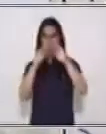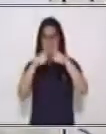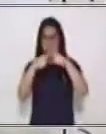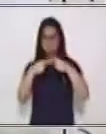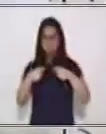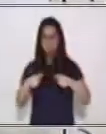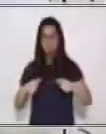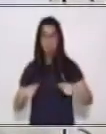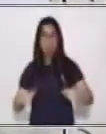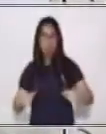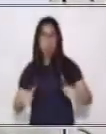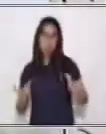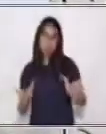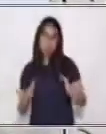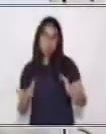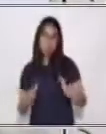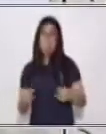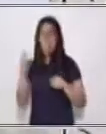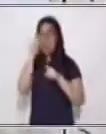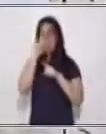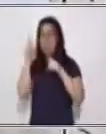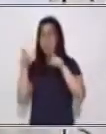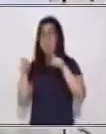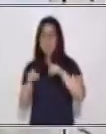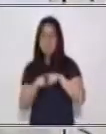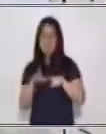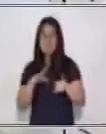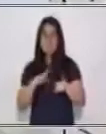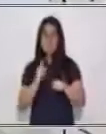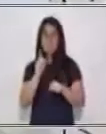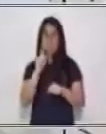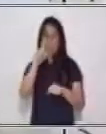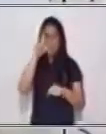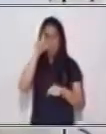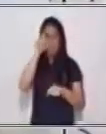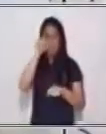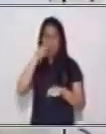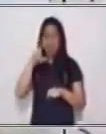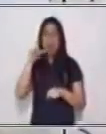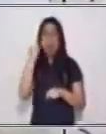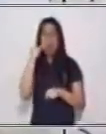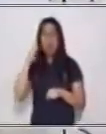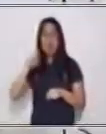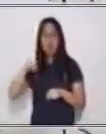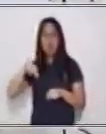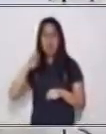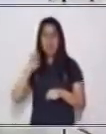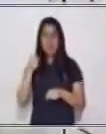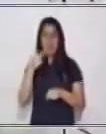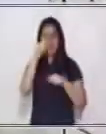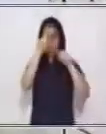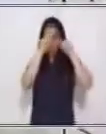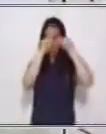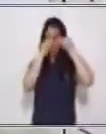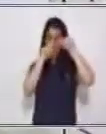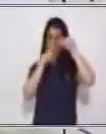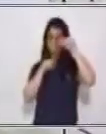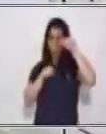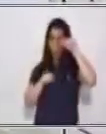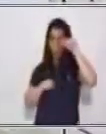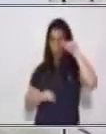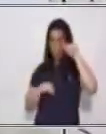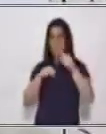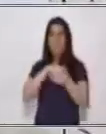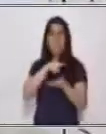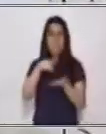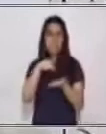que son las generatrices, la línea que genera la forma cónica. Vamos a la figura número